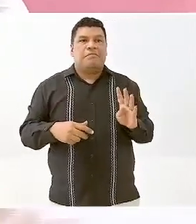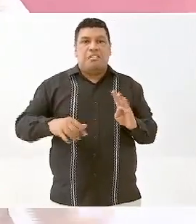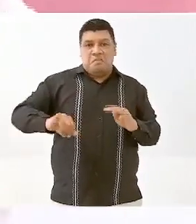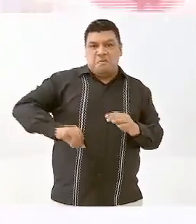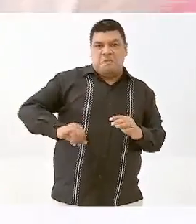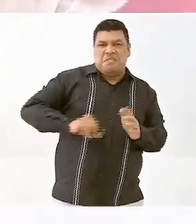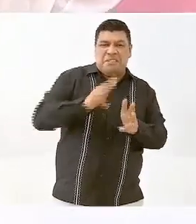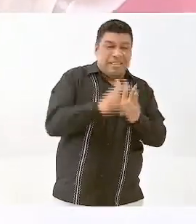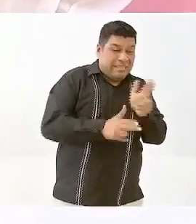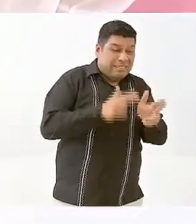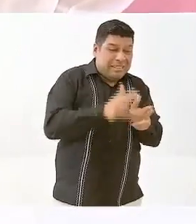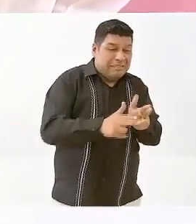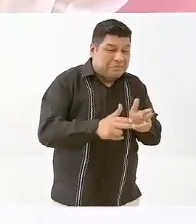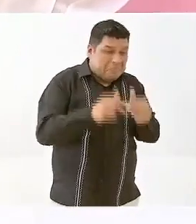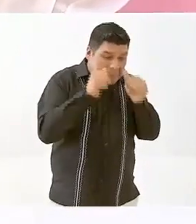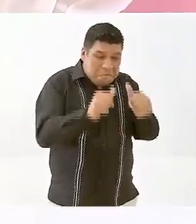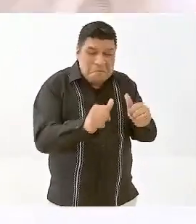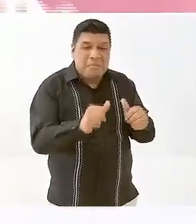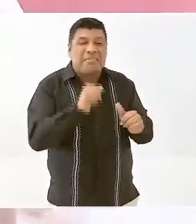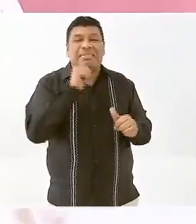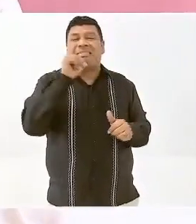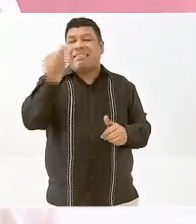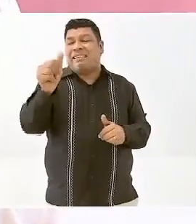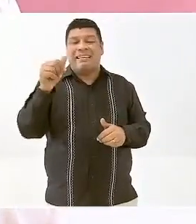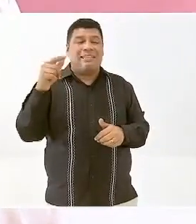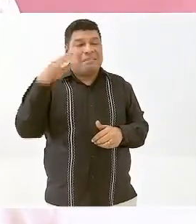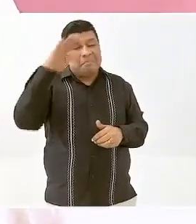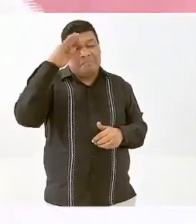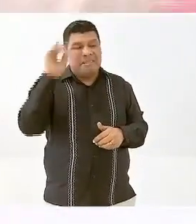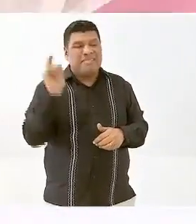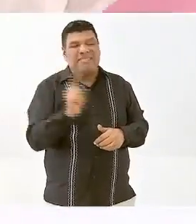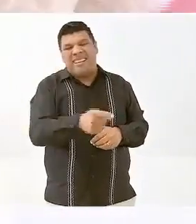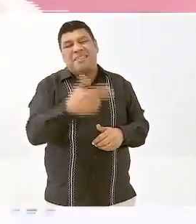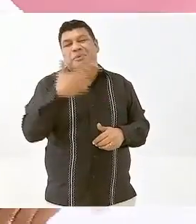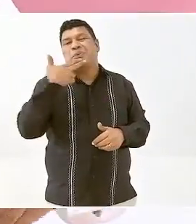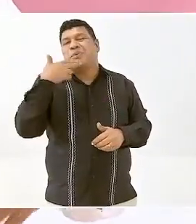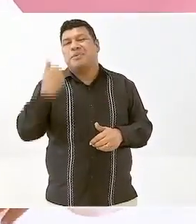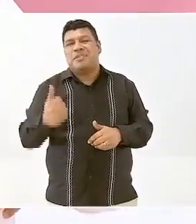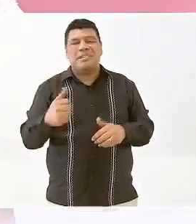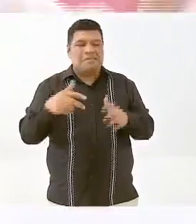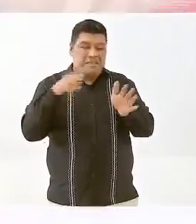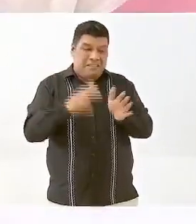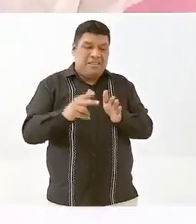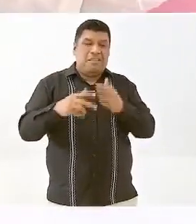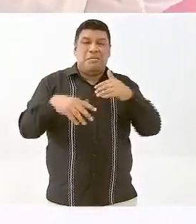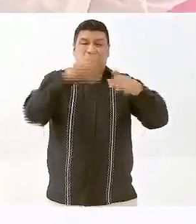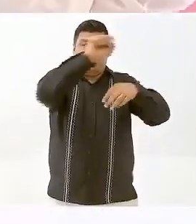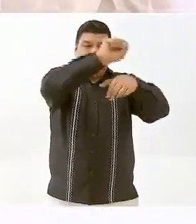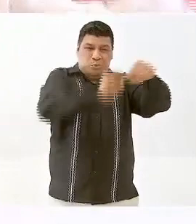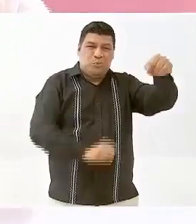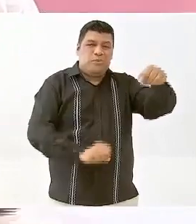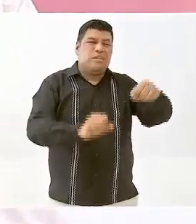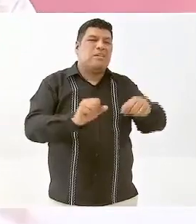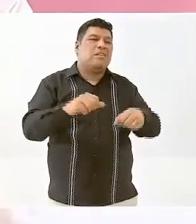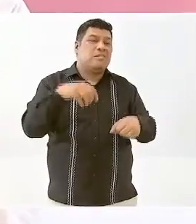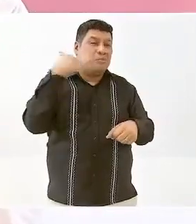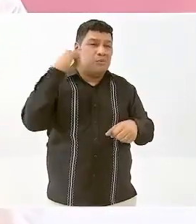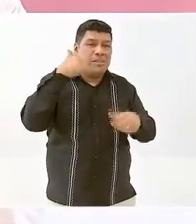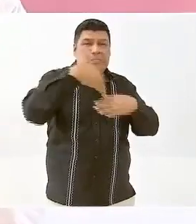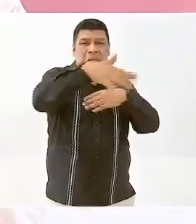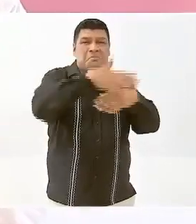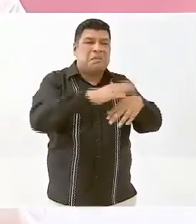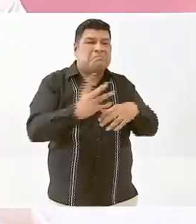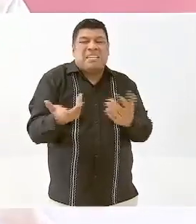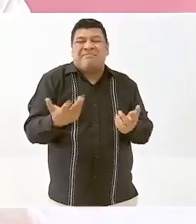el ferrocarril del sureste hasta Yucatán. Por eso no lo